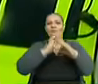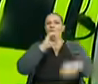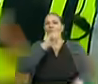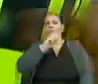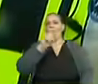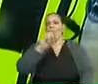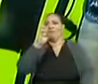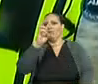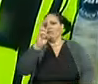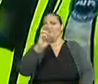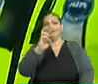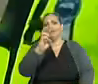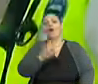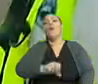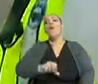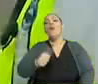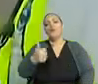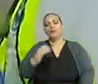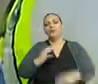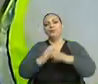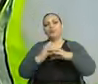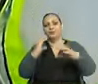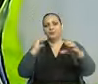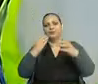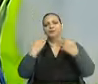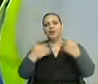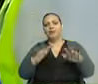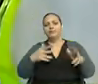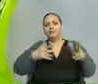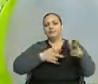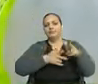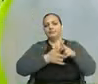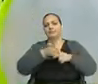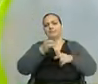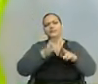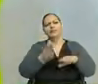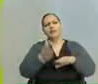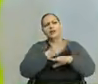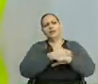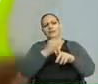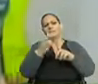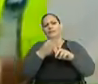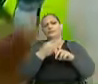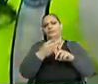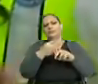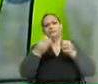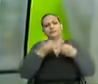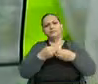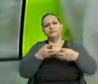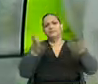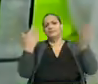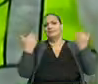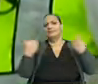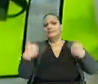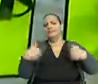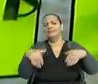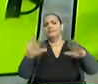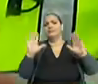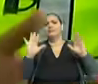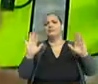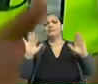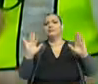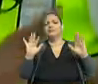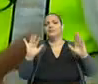que ya la hemos comunicado a través de las redes sociales, a través de la telecomunicación. Es decir, existe ya el servicio ahí. No tiene